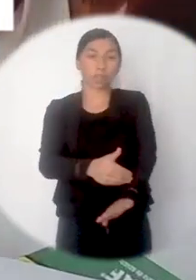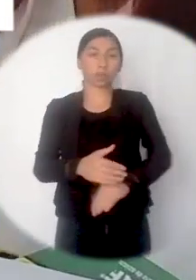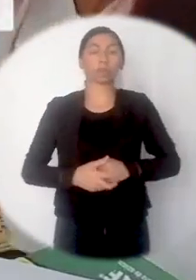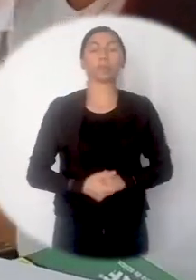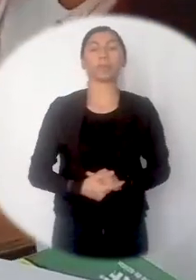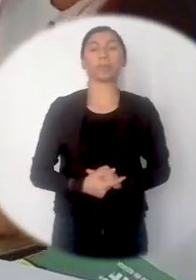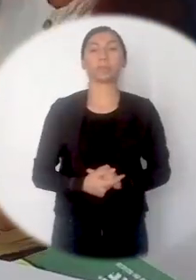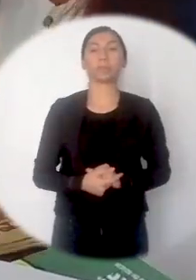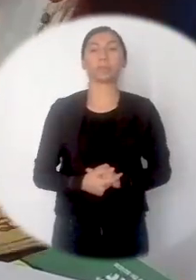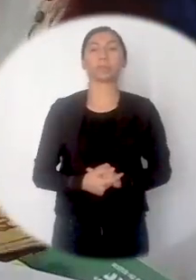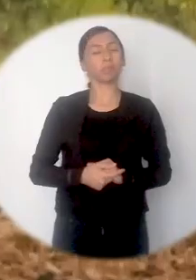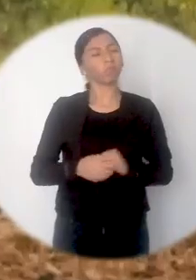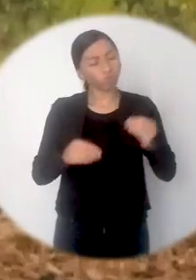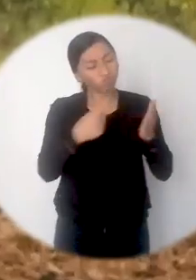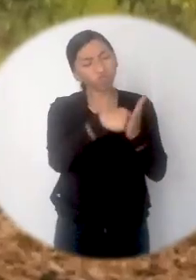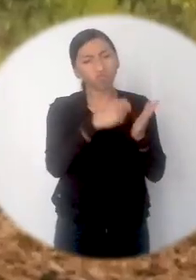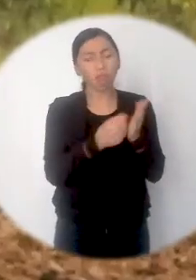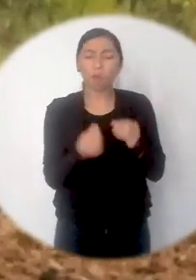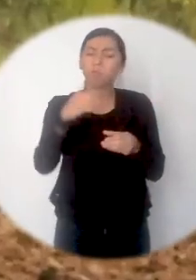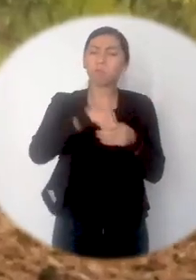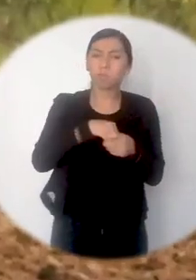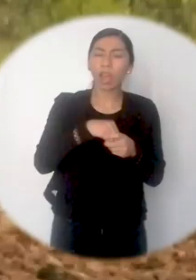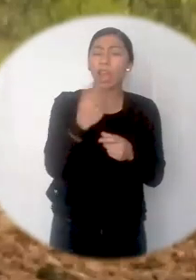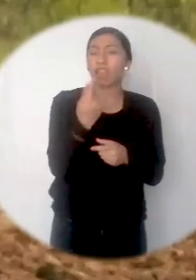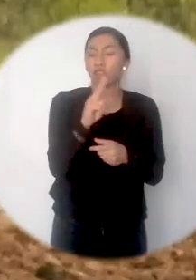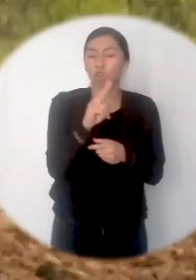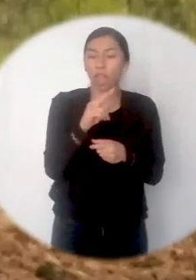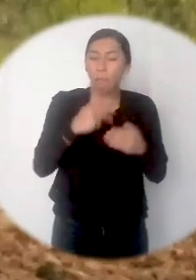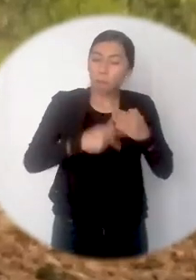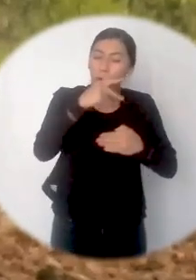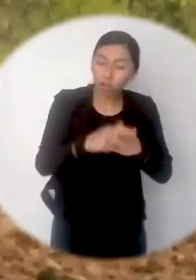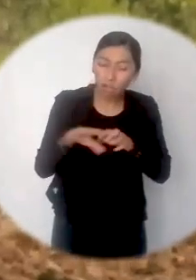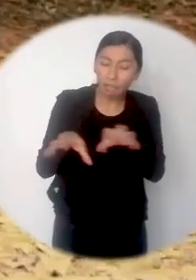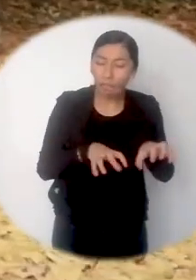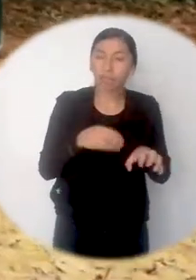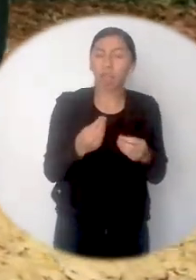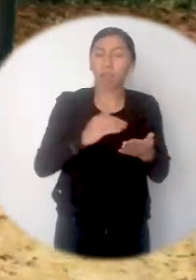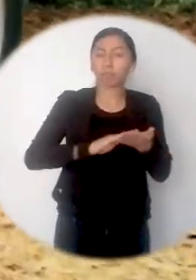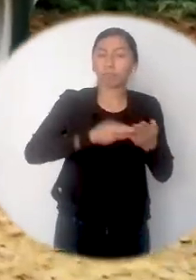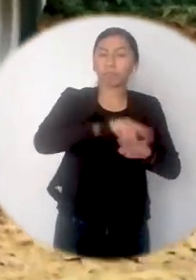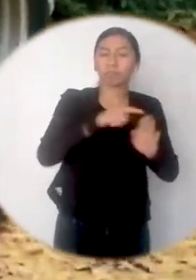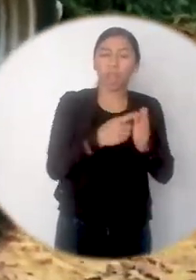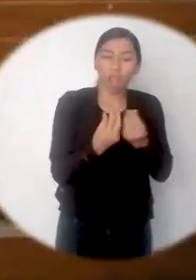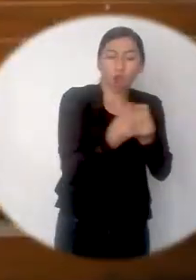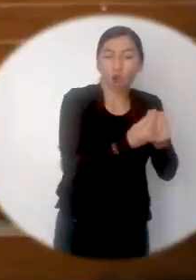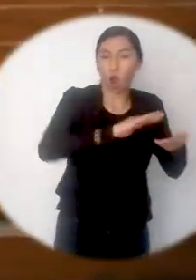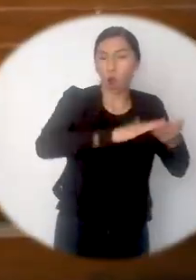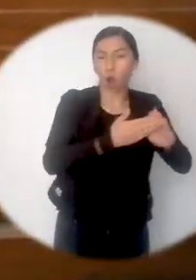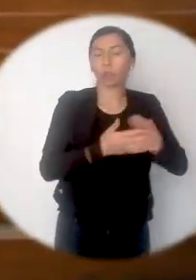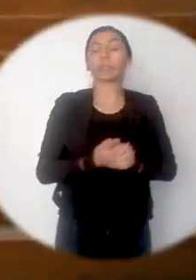655.010 millones de pesos. Cumplimos la implementación de 12 planes integrales de reparación colectiva en su